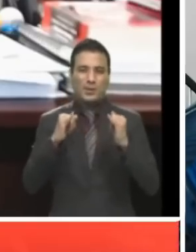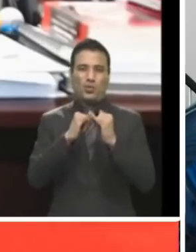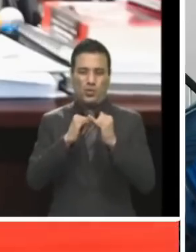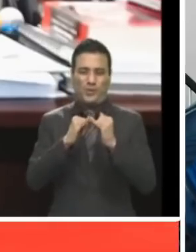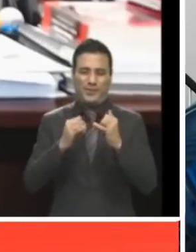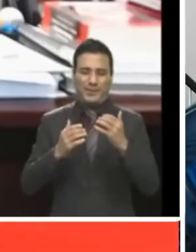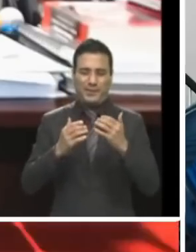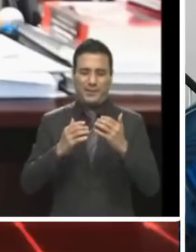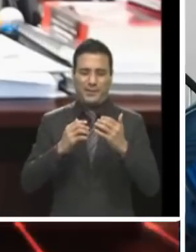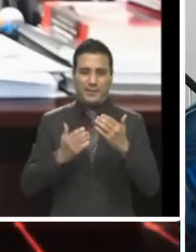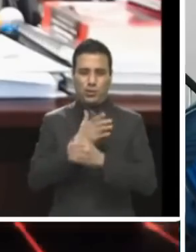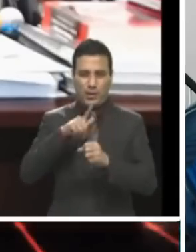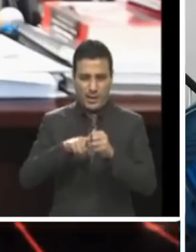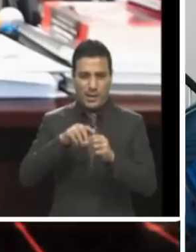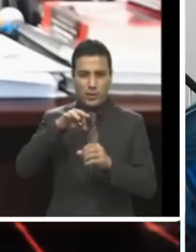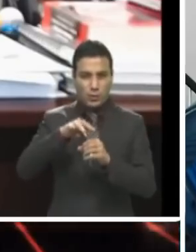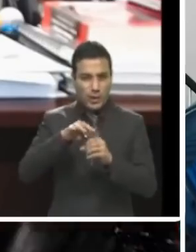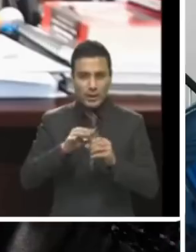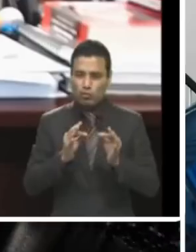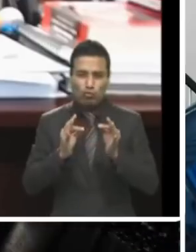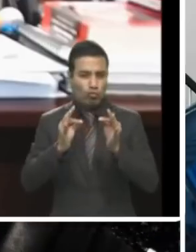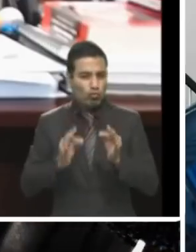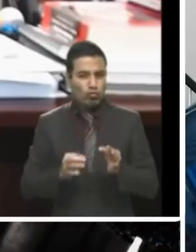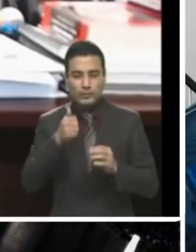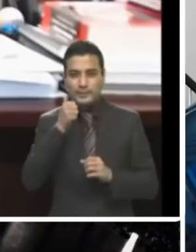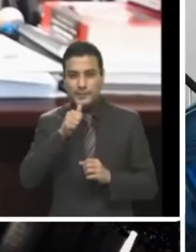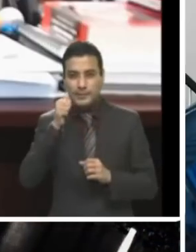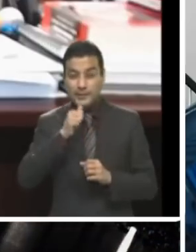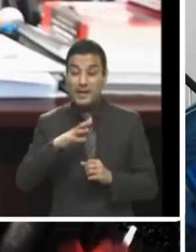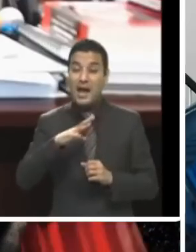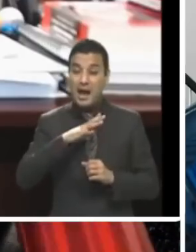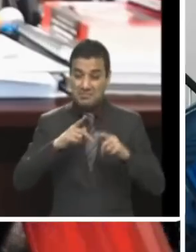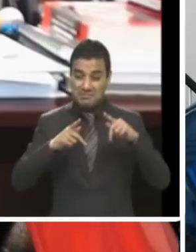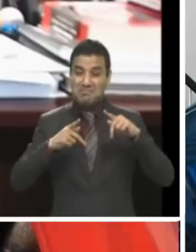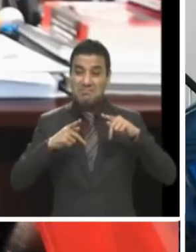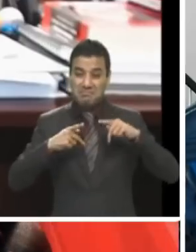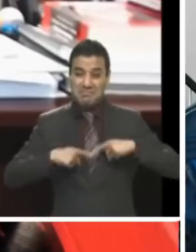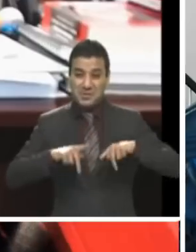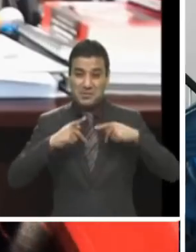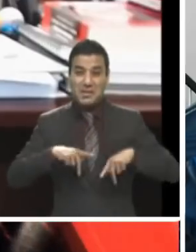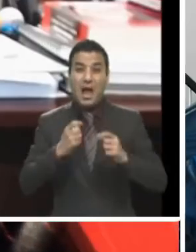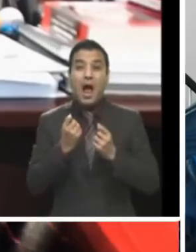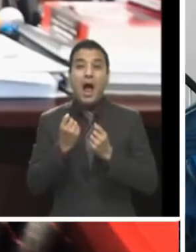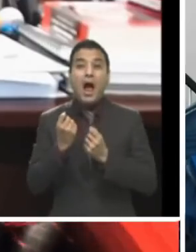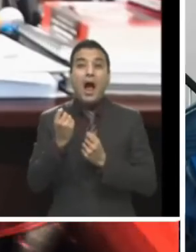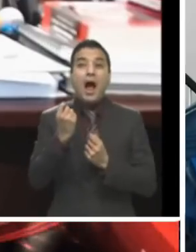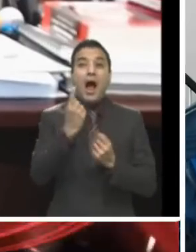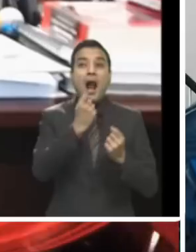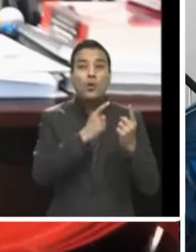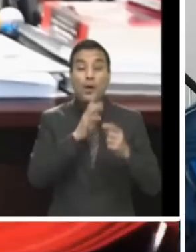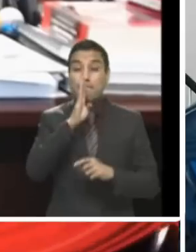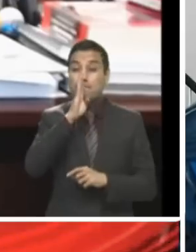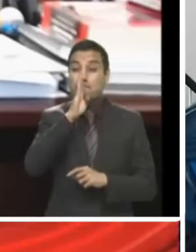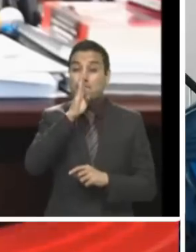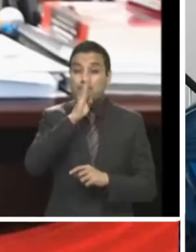mexicano estuvo a la altura a pesar de que hubo quien lo condicionó en su trabajo y quien creó